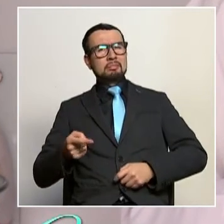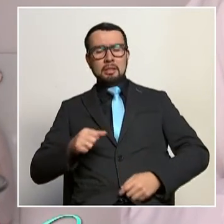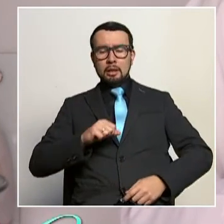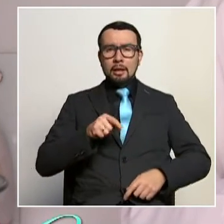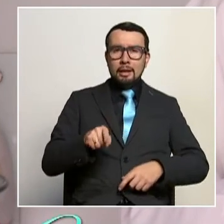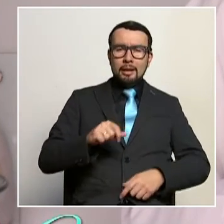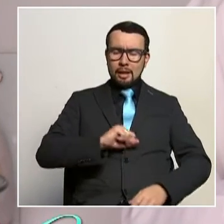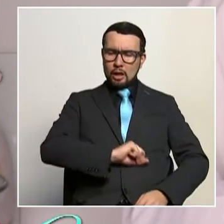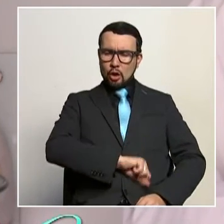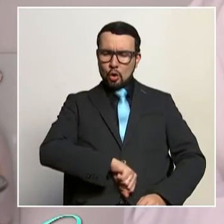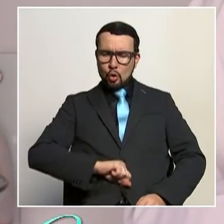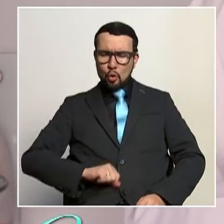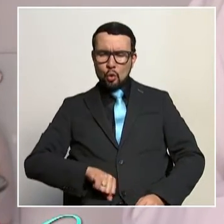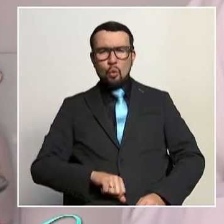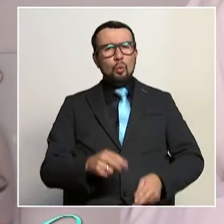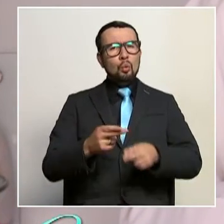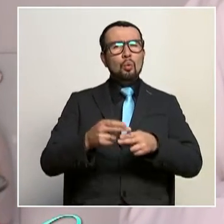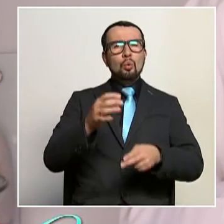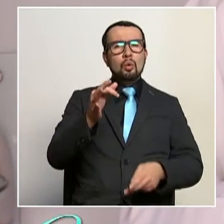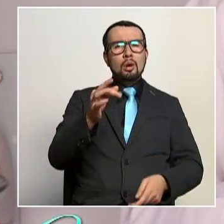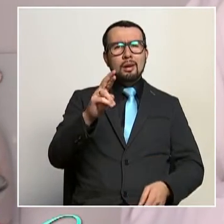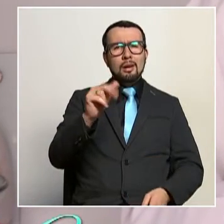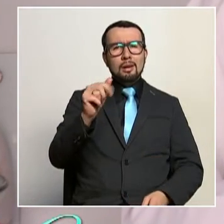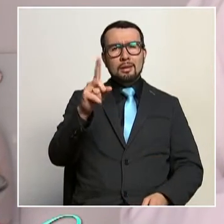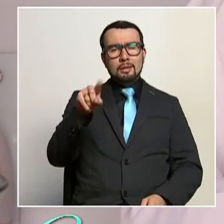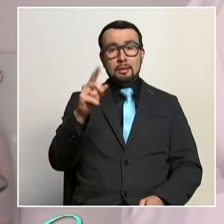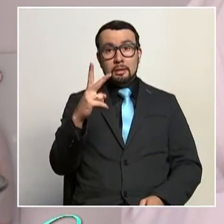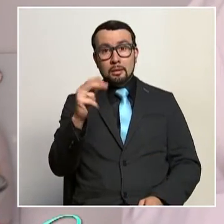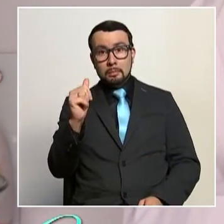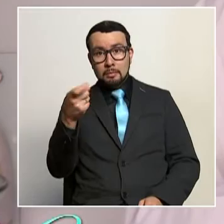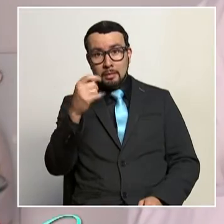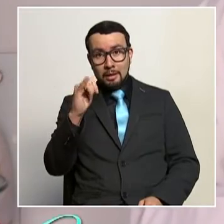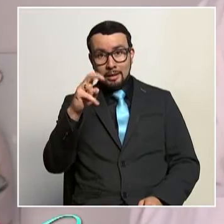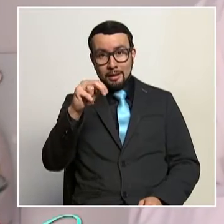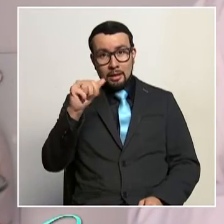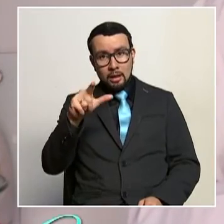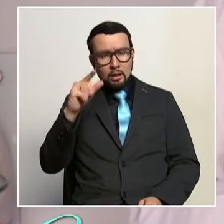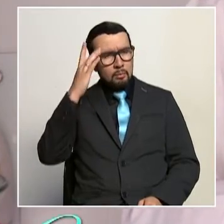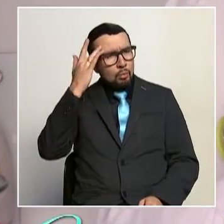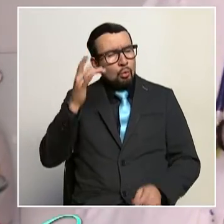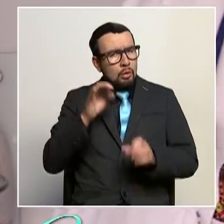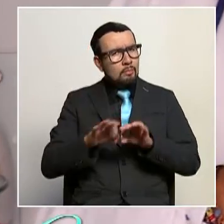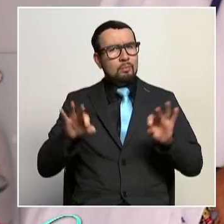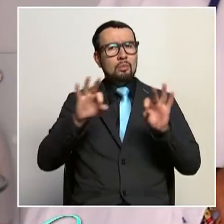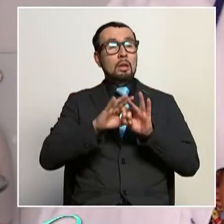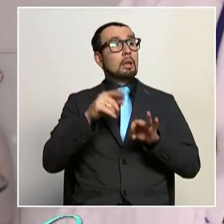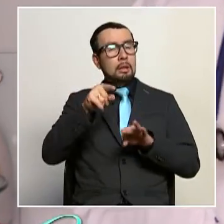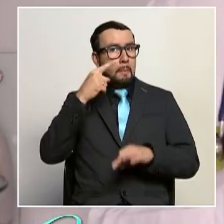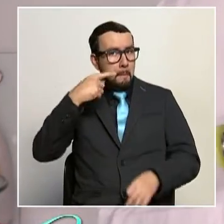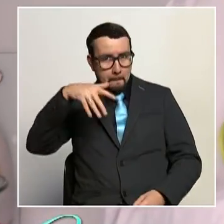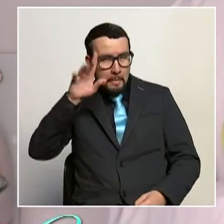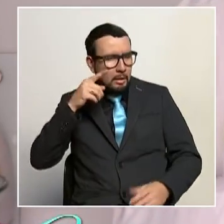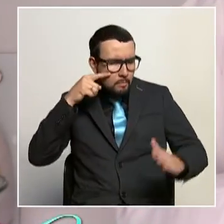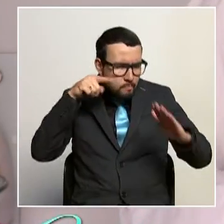transvaginal, porque puede ser mucho más importante y porque va más allá, porque es triste ver personas que nos han llegado